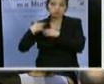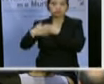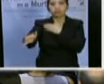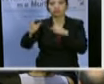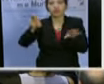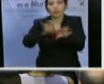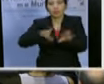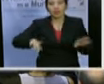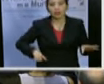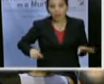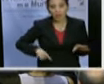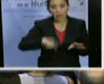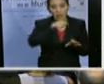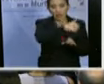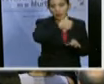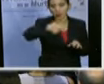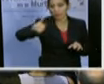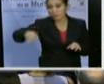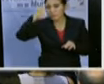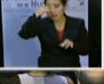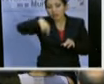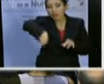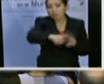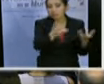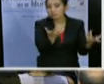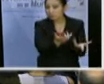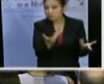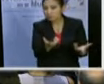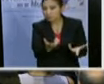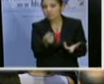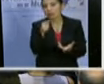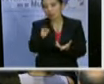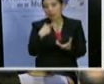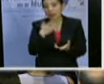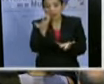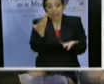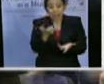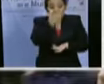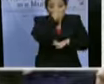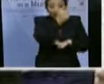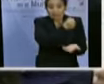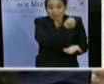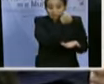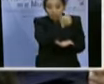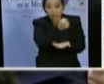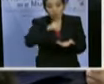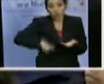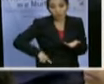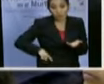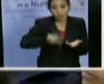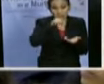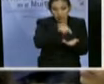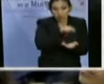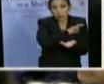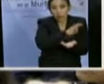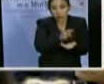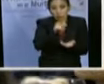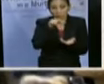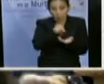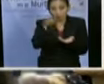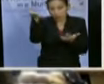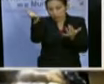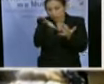nuestros gobiernos para, digamos, conseguir que el presupuesto público tenga en su